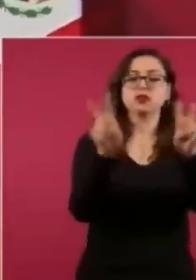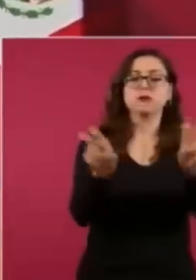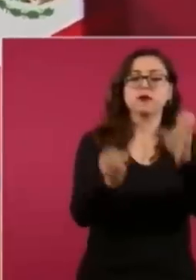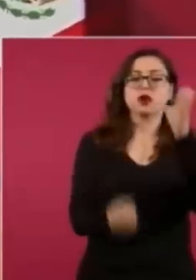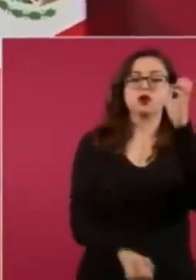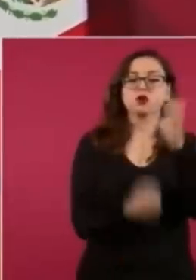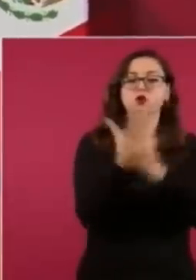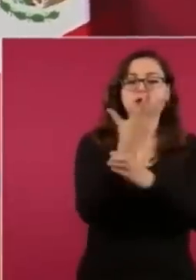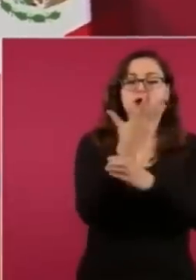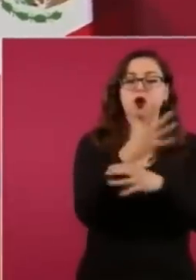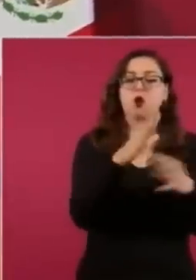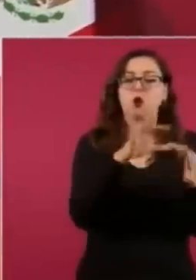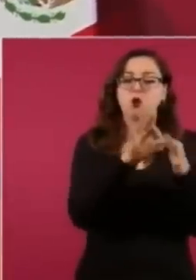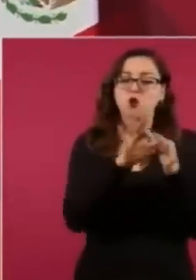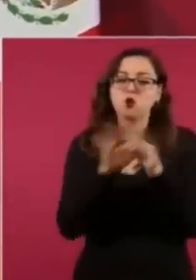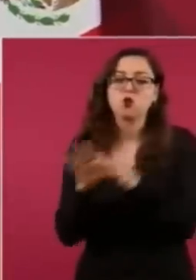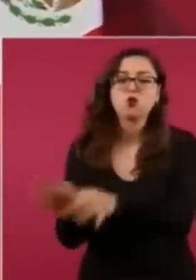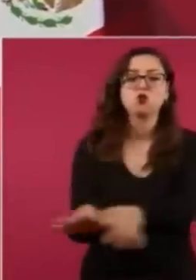Unidos